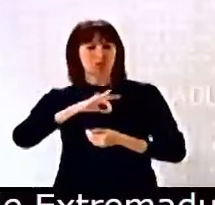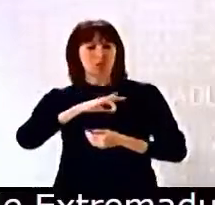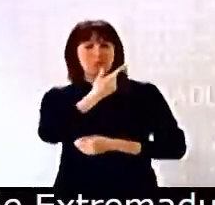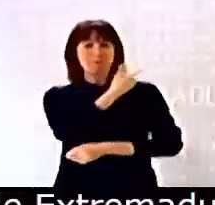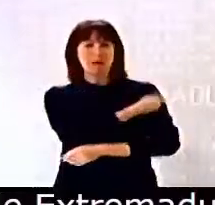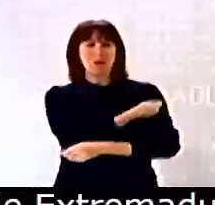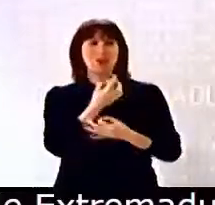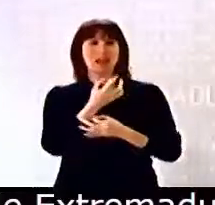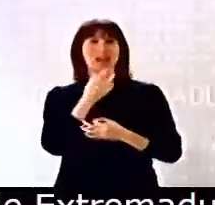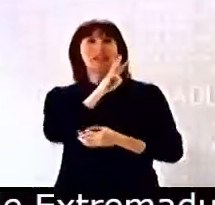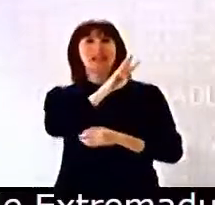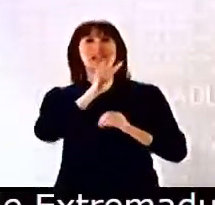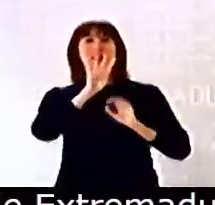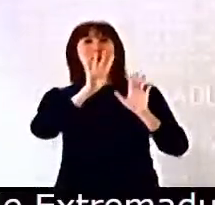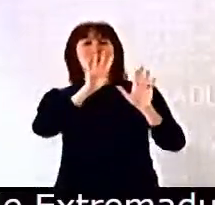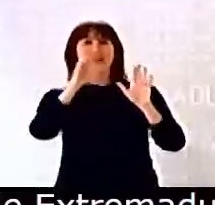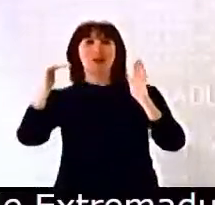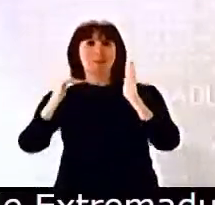a